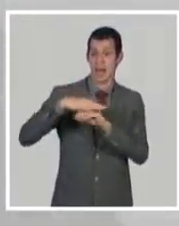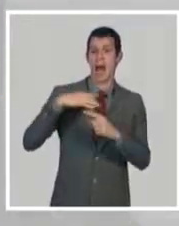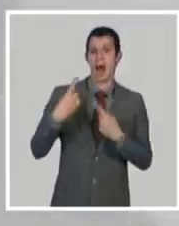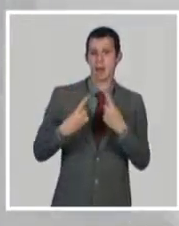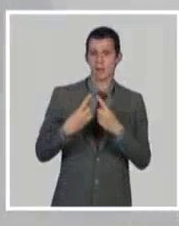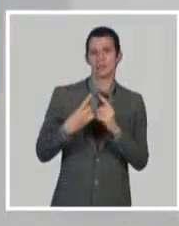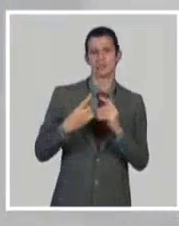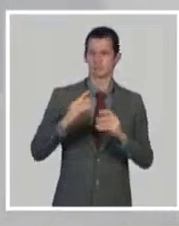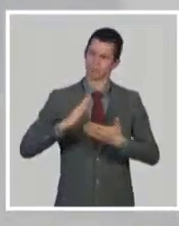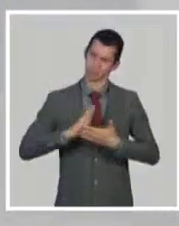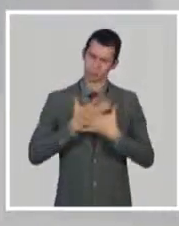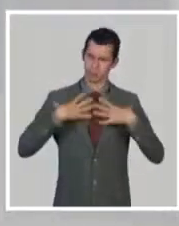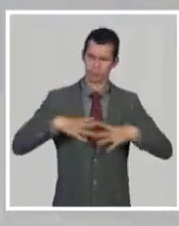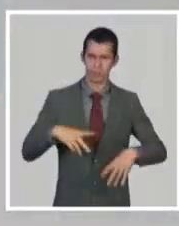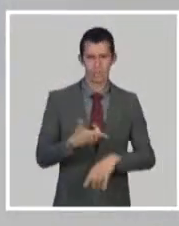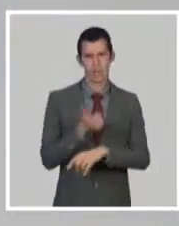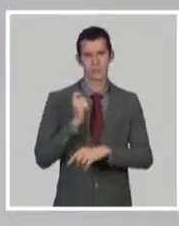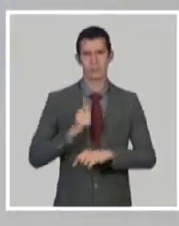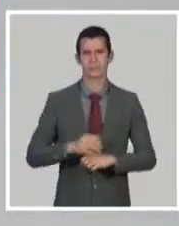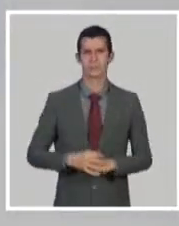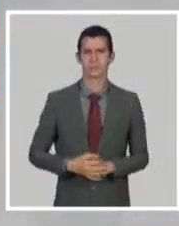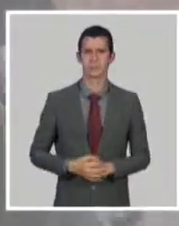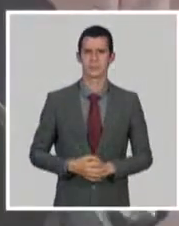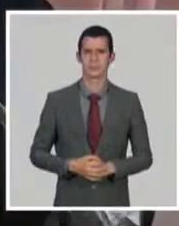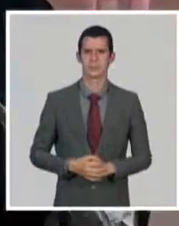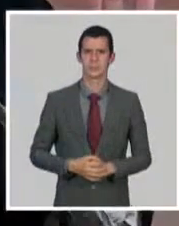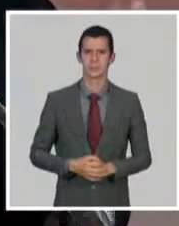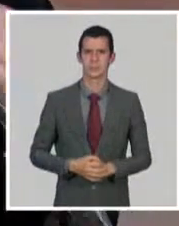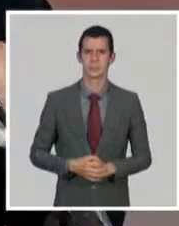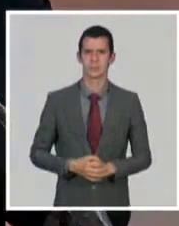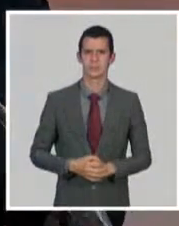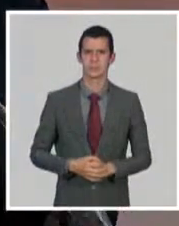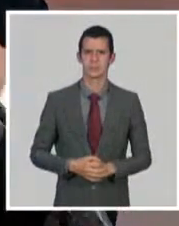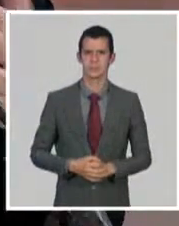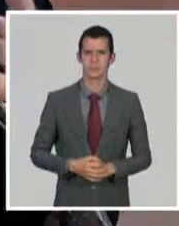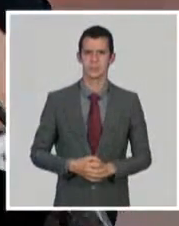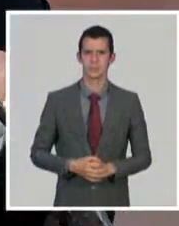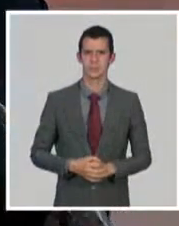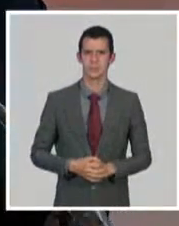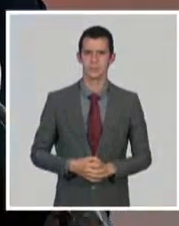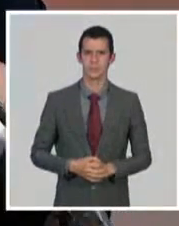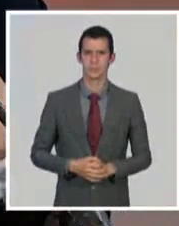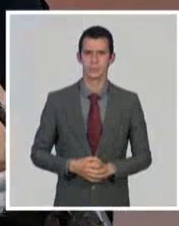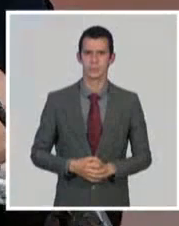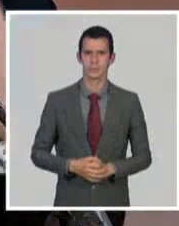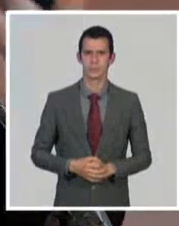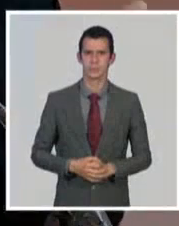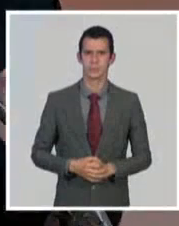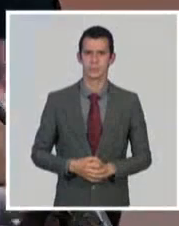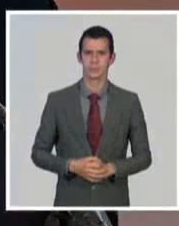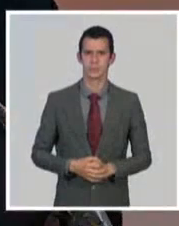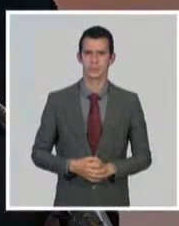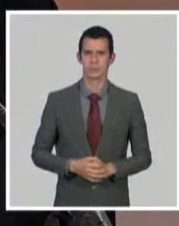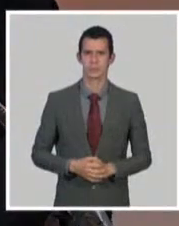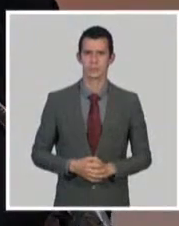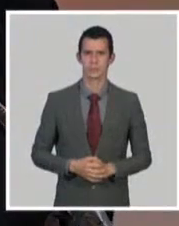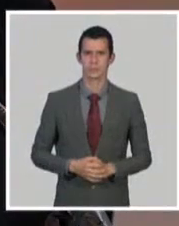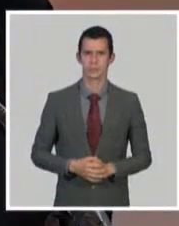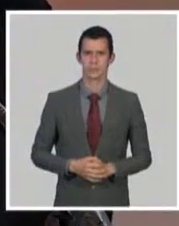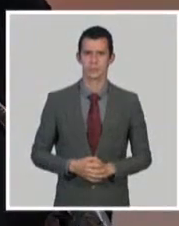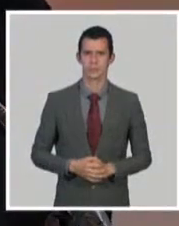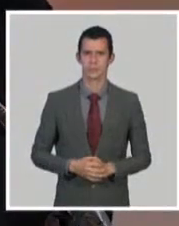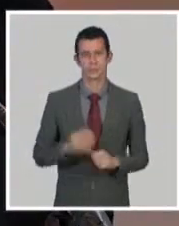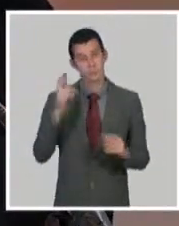vivo. En este caso, Mambisa, estamos analizando, en los próximos 15